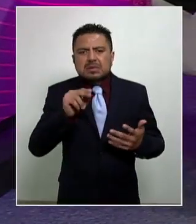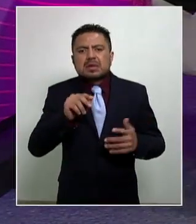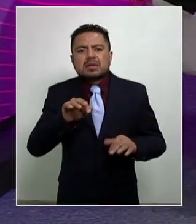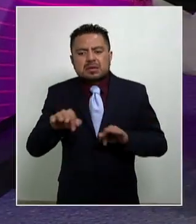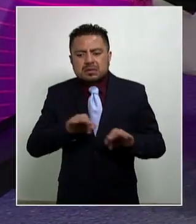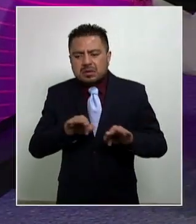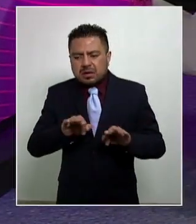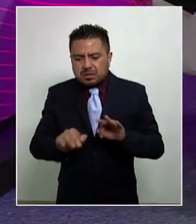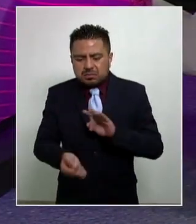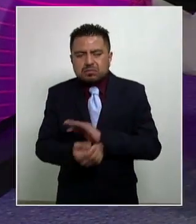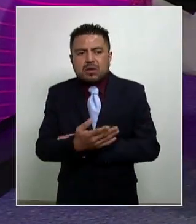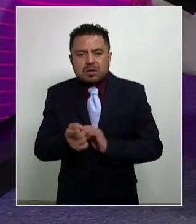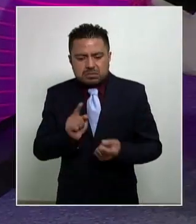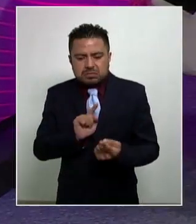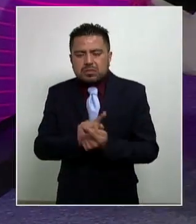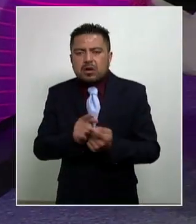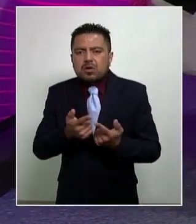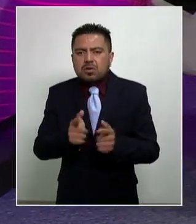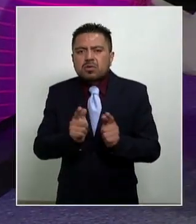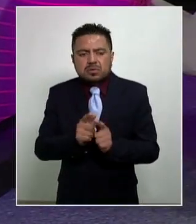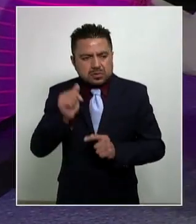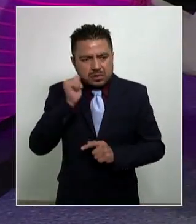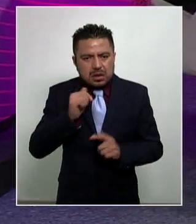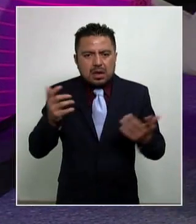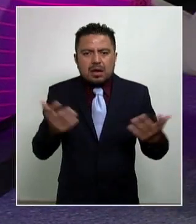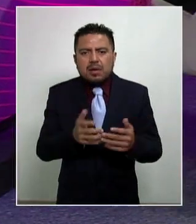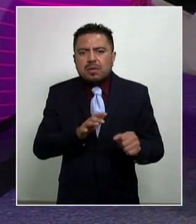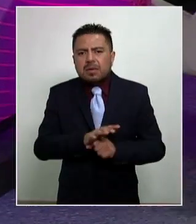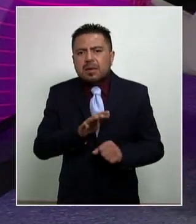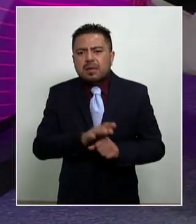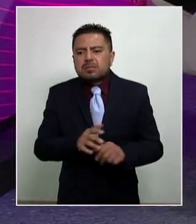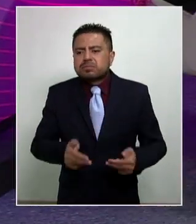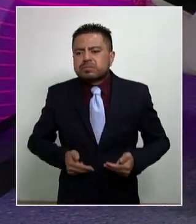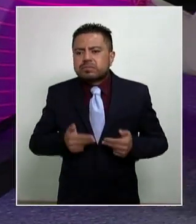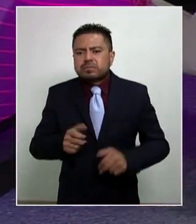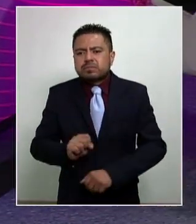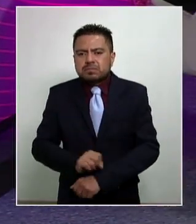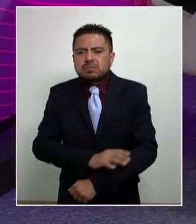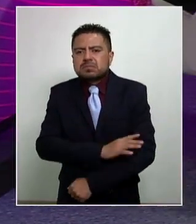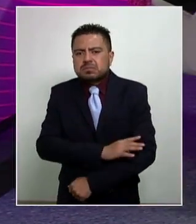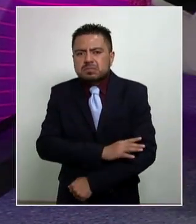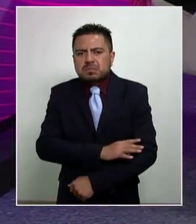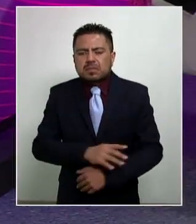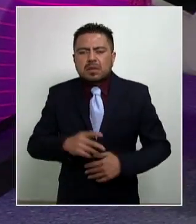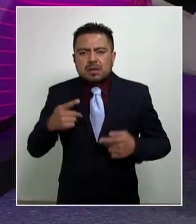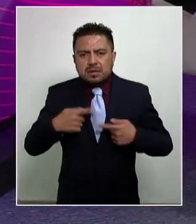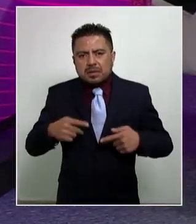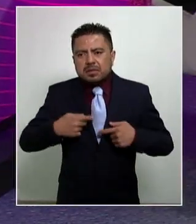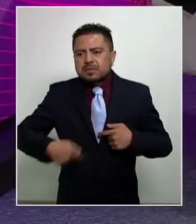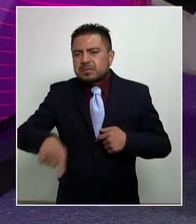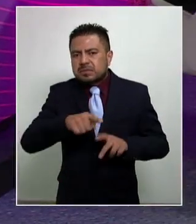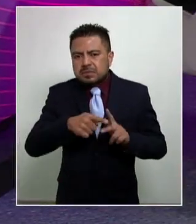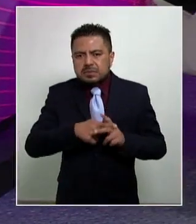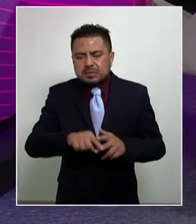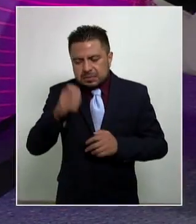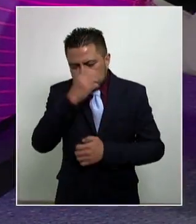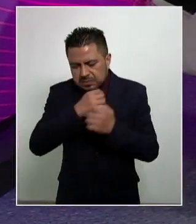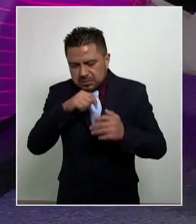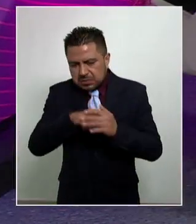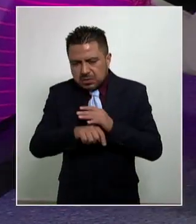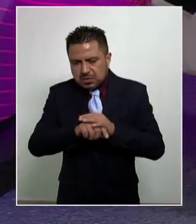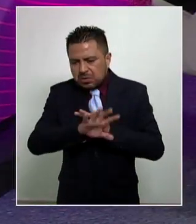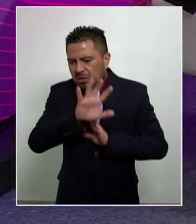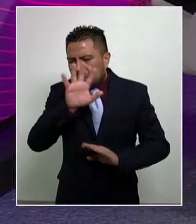los grupos, lo primero que siempre se hace es generar una sensibilización, que la gente empiece a analizar todos sus